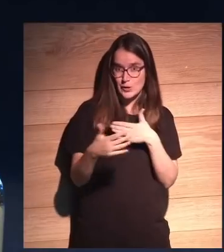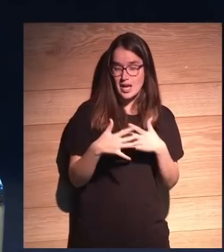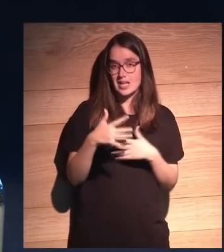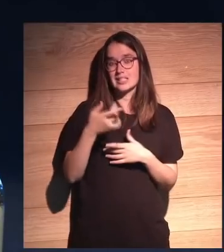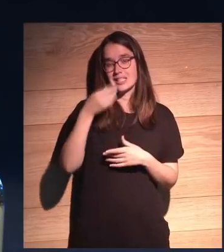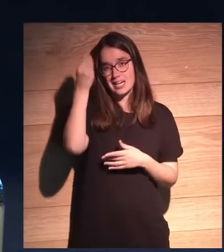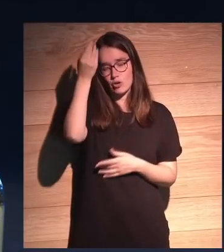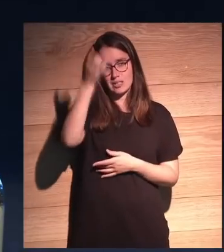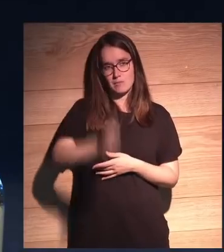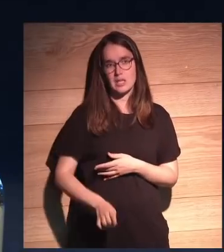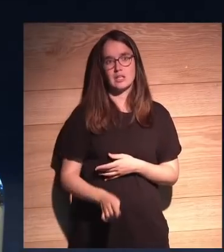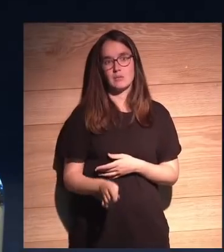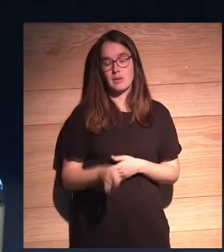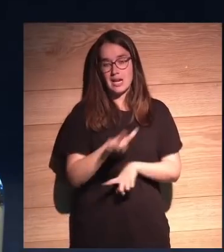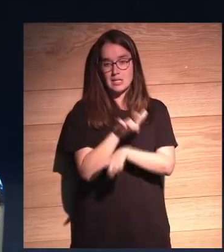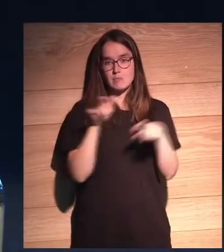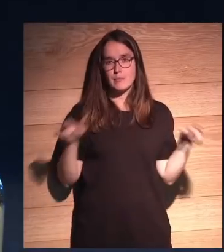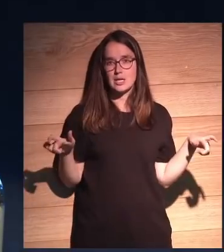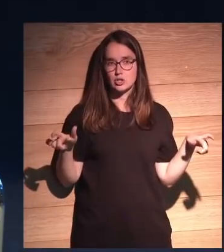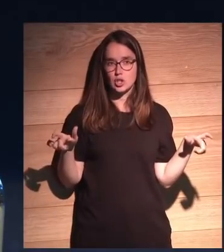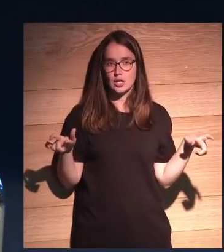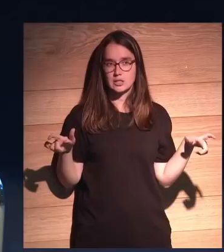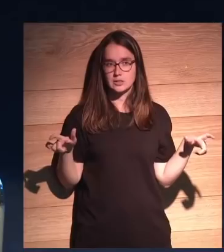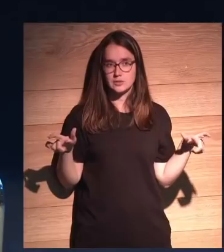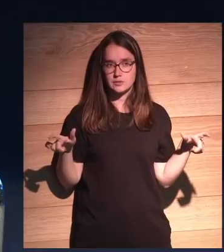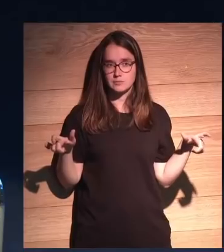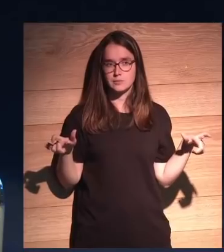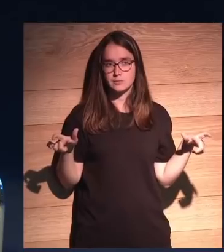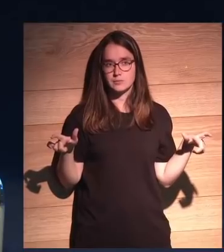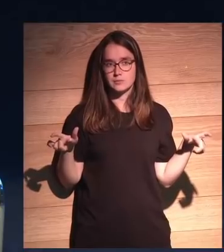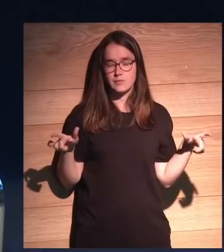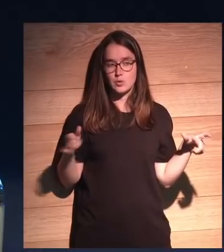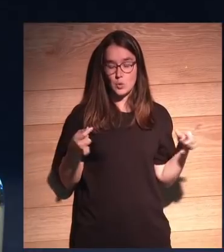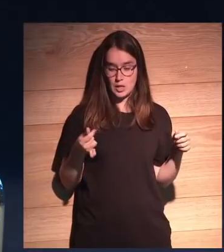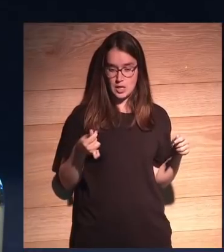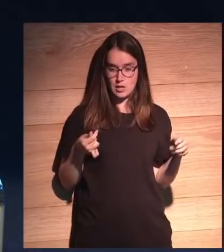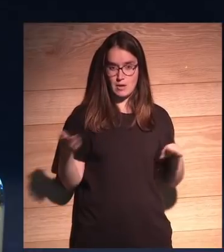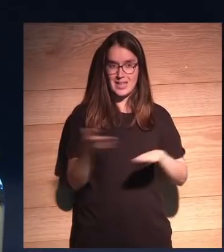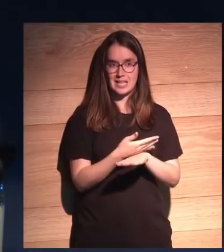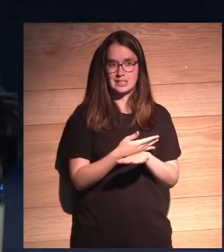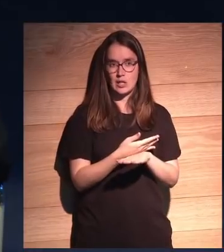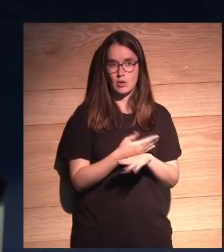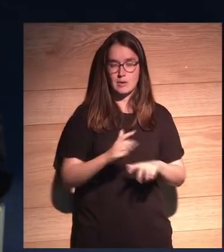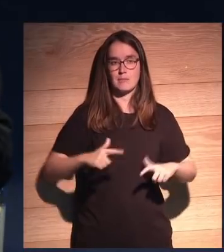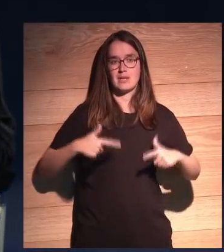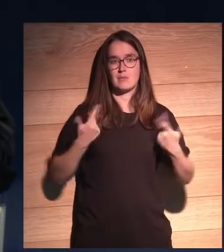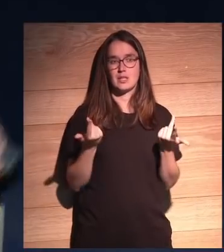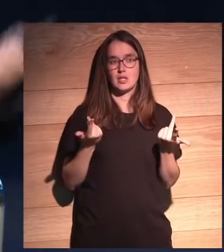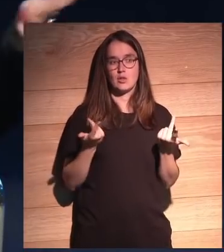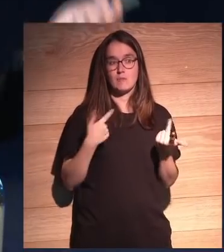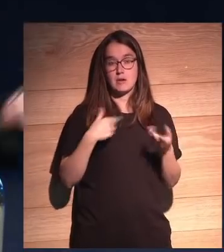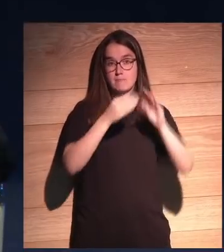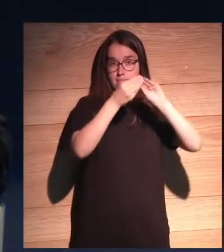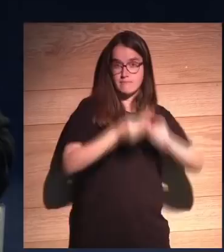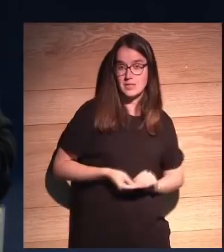y creo que también para la gente que ha puesto ahí su dinero por adelantado y me ha permitido a mí